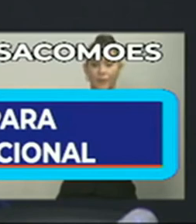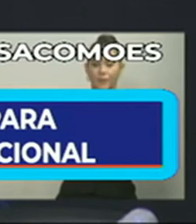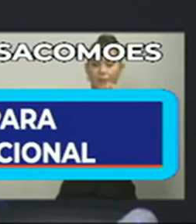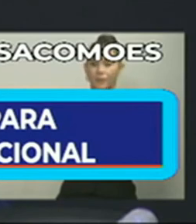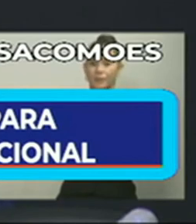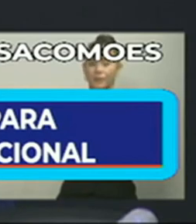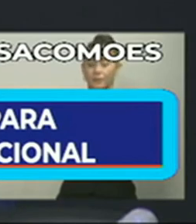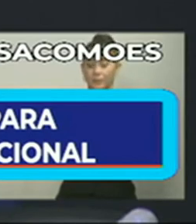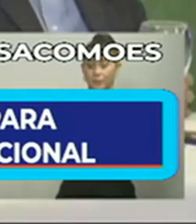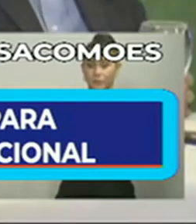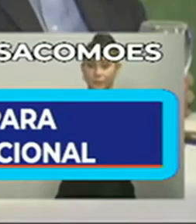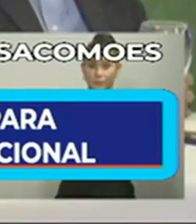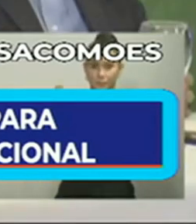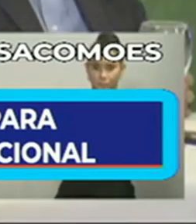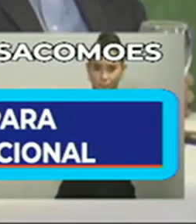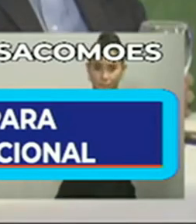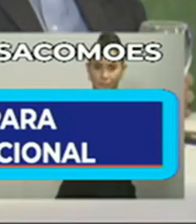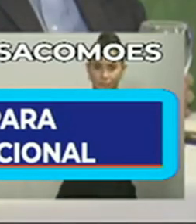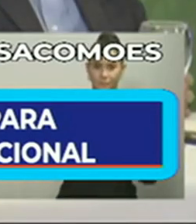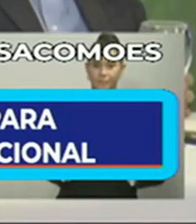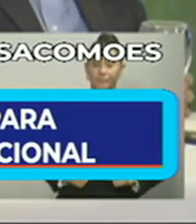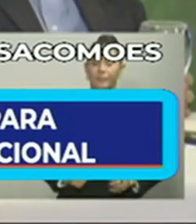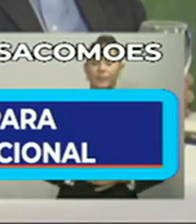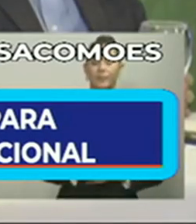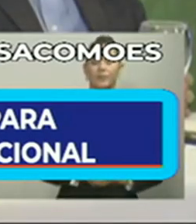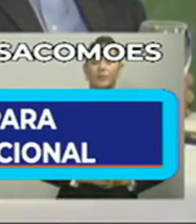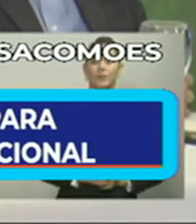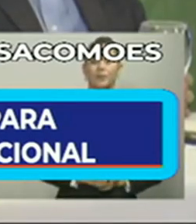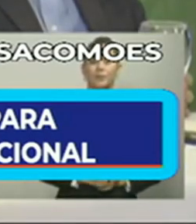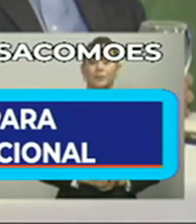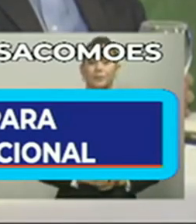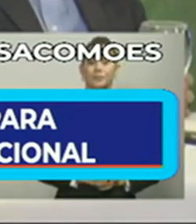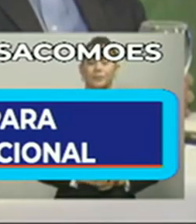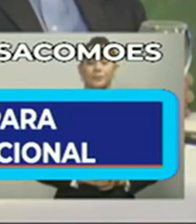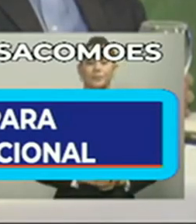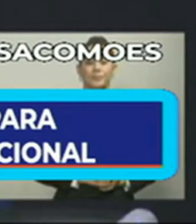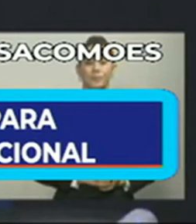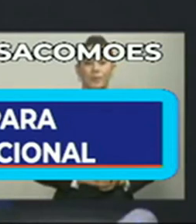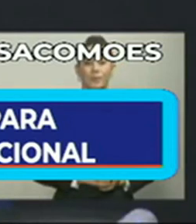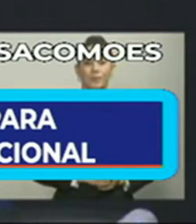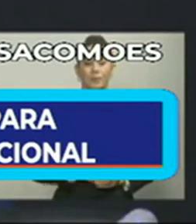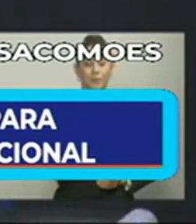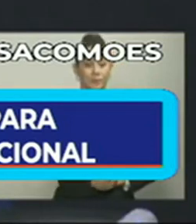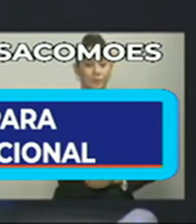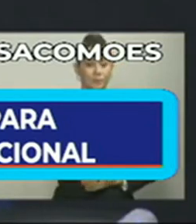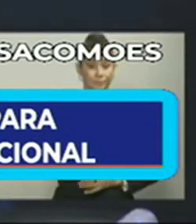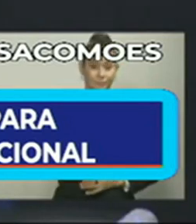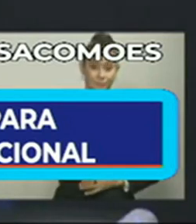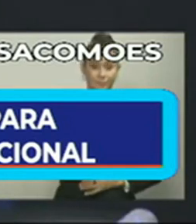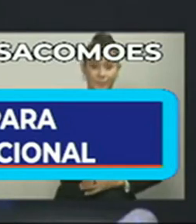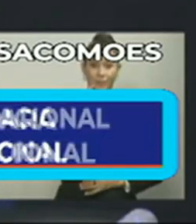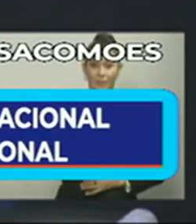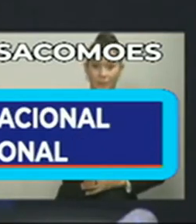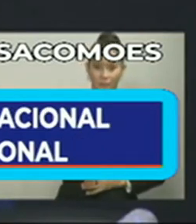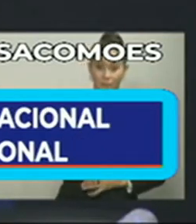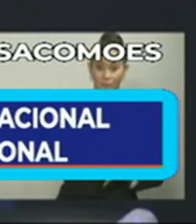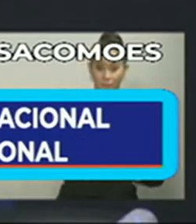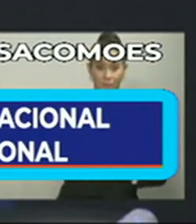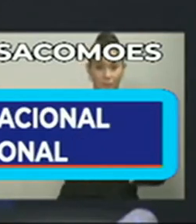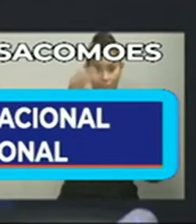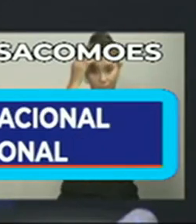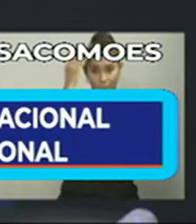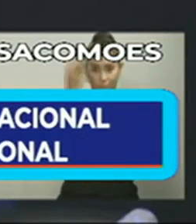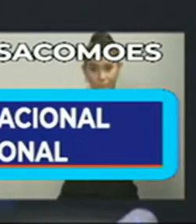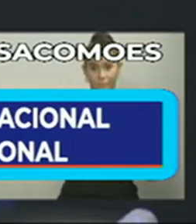a su reforma integral. Nos complace anunciarle al país